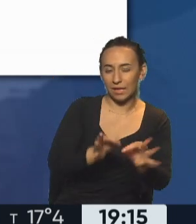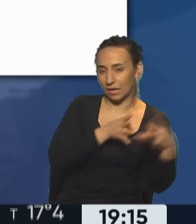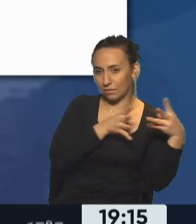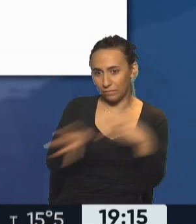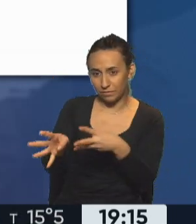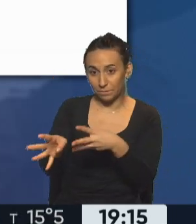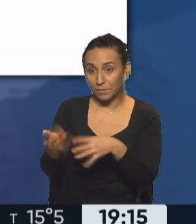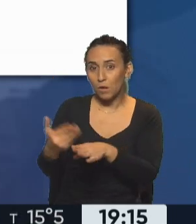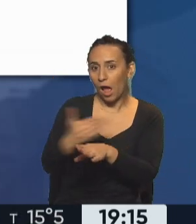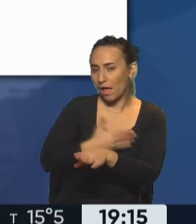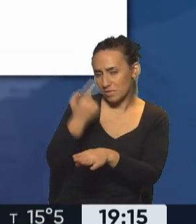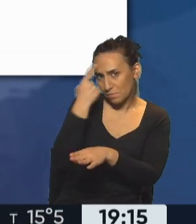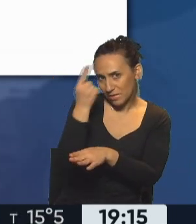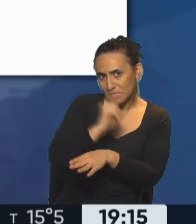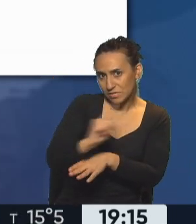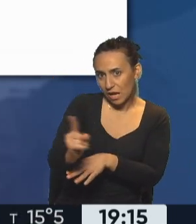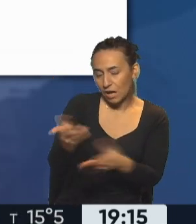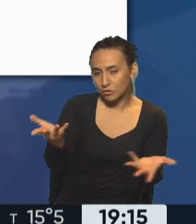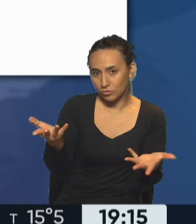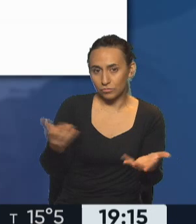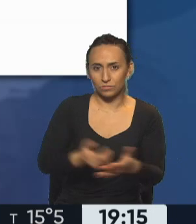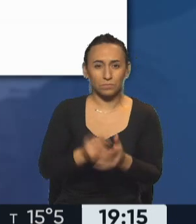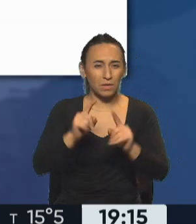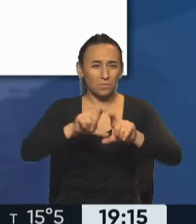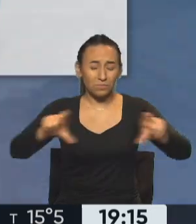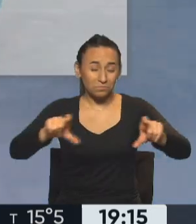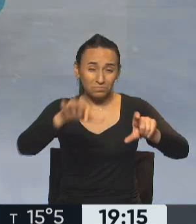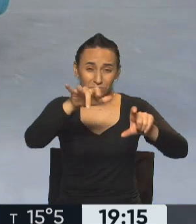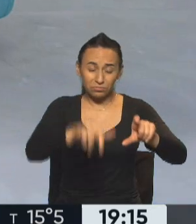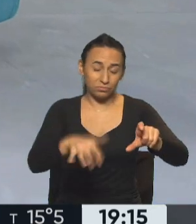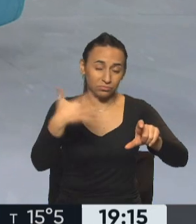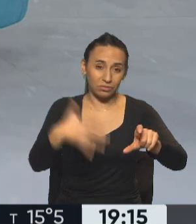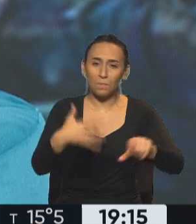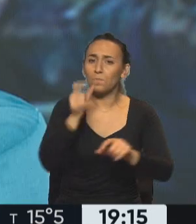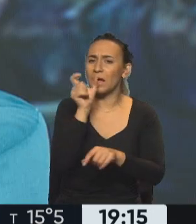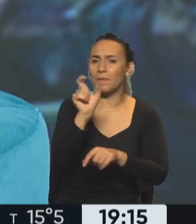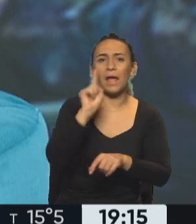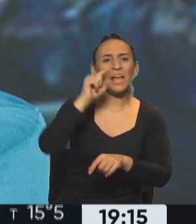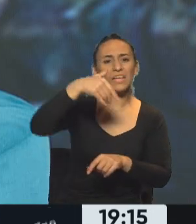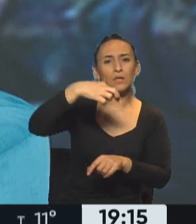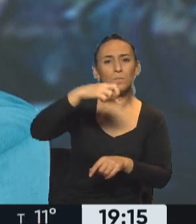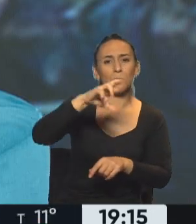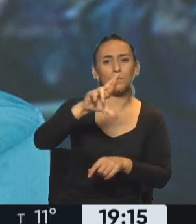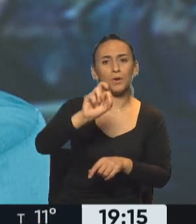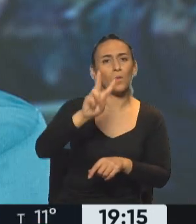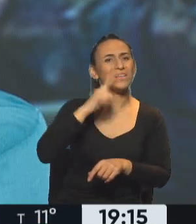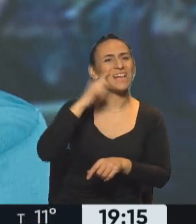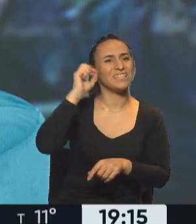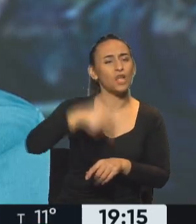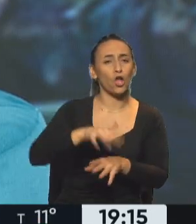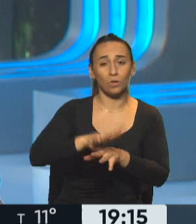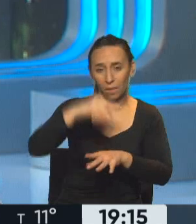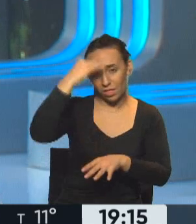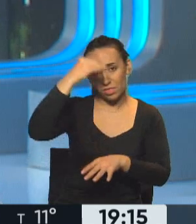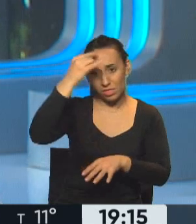antes no se había pensado con una posibilidad cierta. ¿Cómo está escrito improvisación. Sí, improvisación, también otros pasajes habla de aventura militar. Aventura